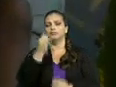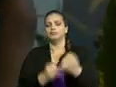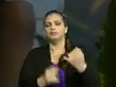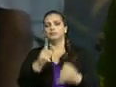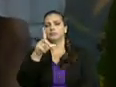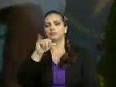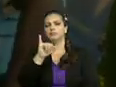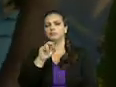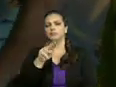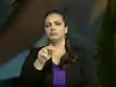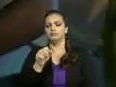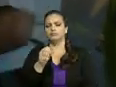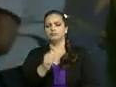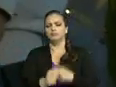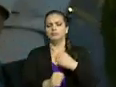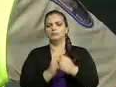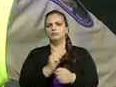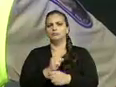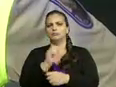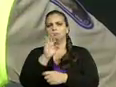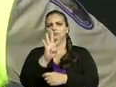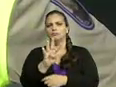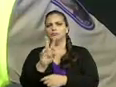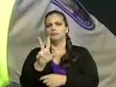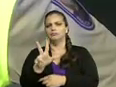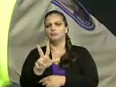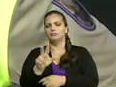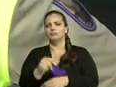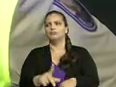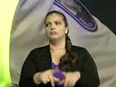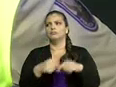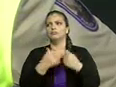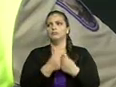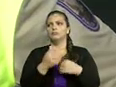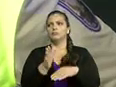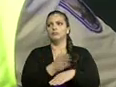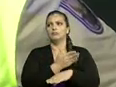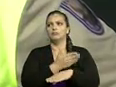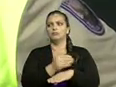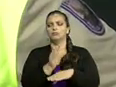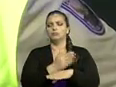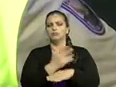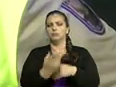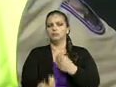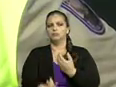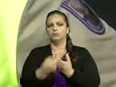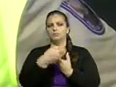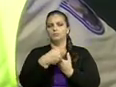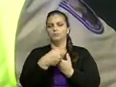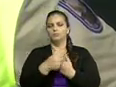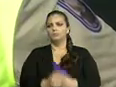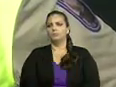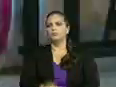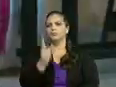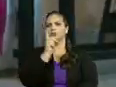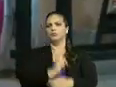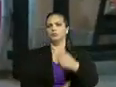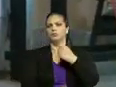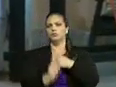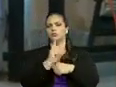de una agrupación de música urbana. Tiene antecedentes penales, sabemos que hace un año salió de la